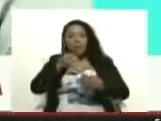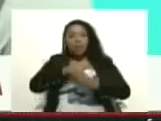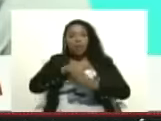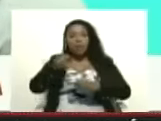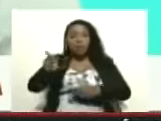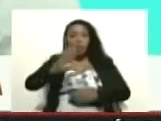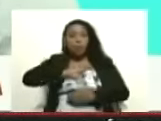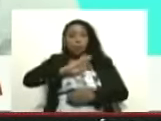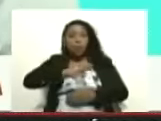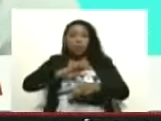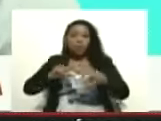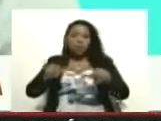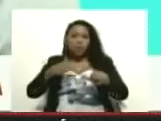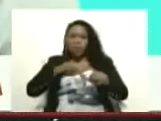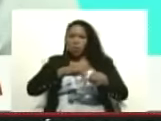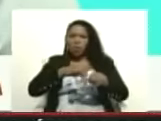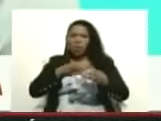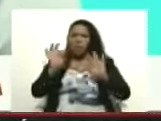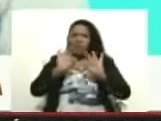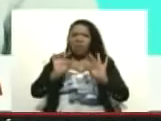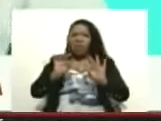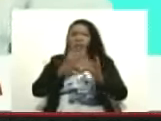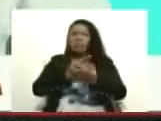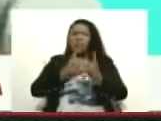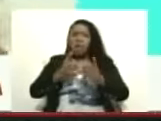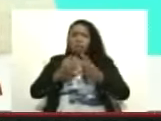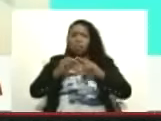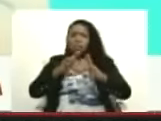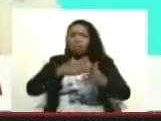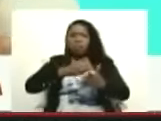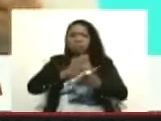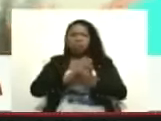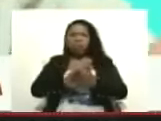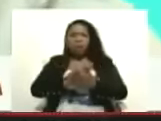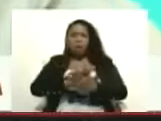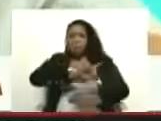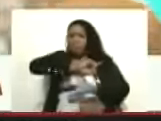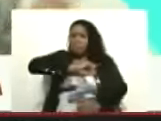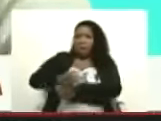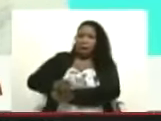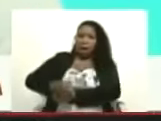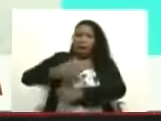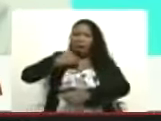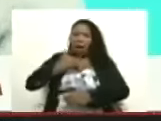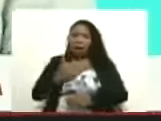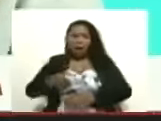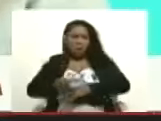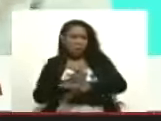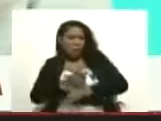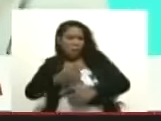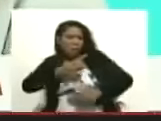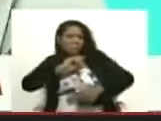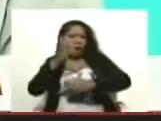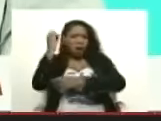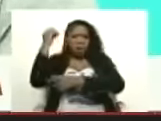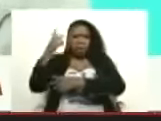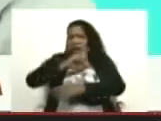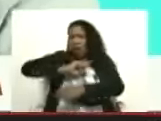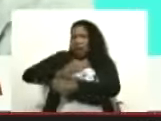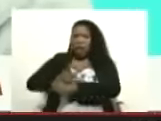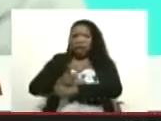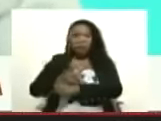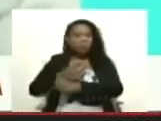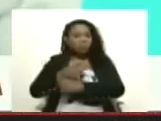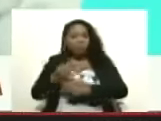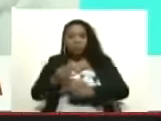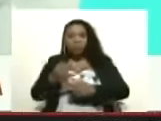su territorio Y además lo estamos haciendo de manera democrática pacífica no fue una imposición del gobierno de la asamblea o de cualquier institución fue